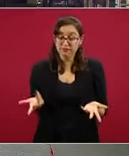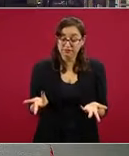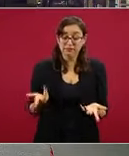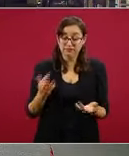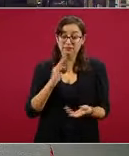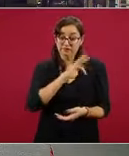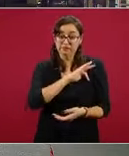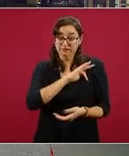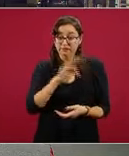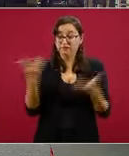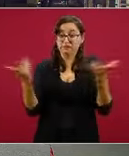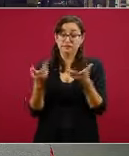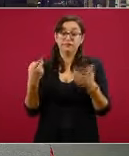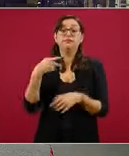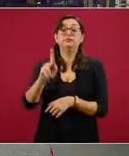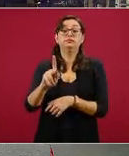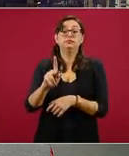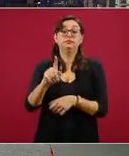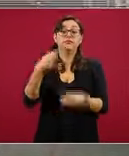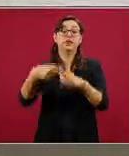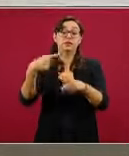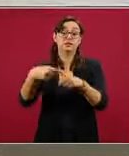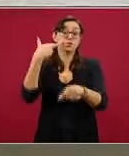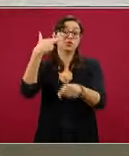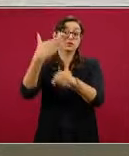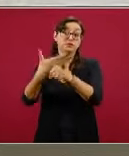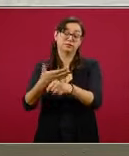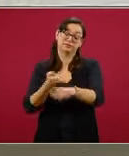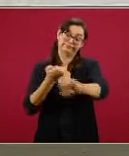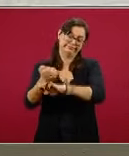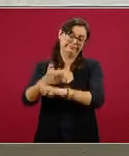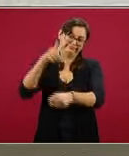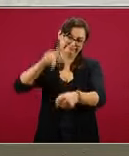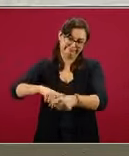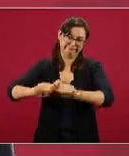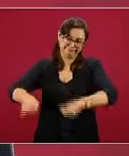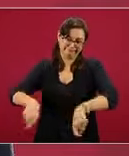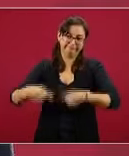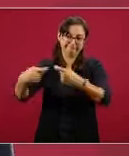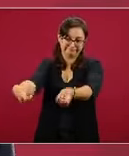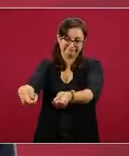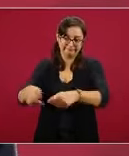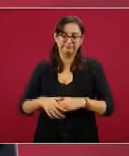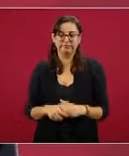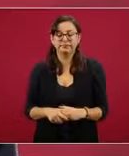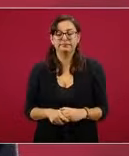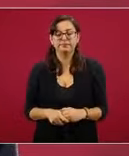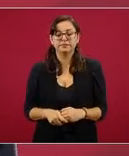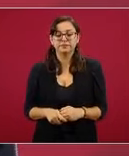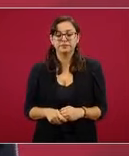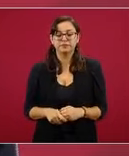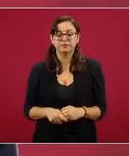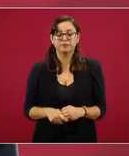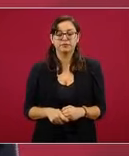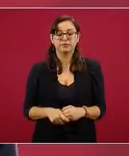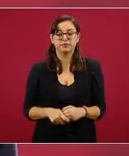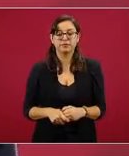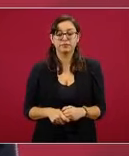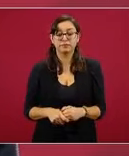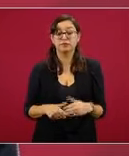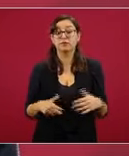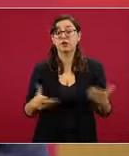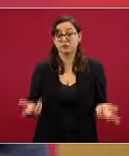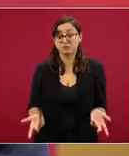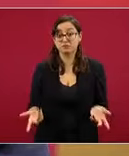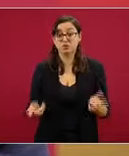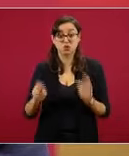acción que de manera local ejecuta cada una de las 32 entidades federativas y tienen como sustento o